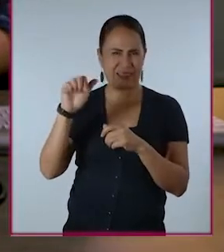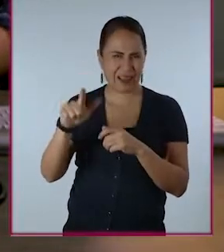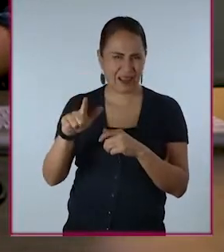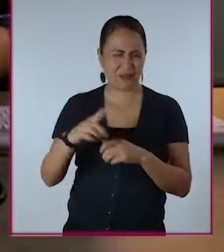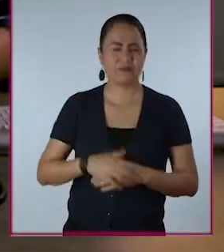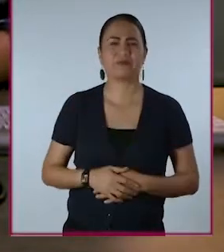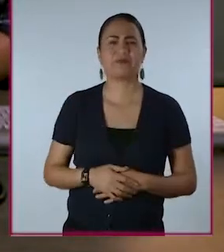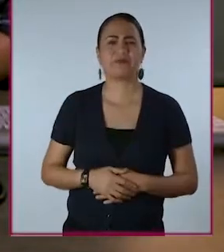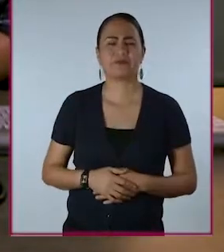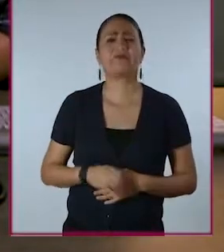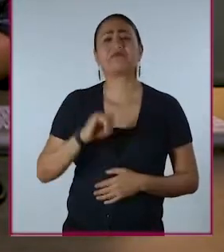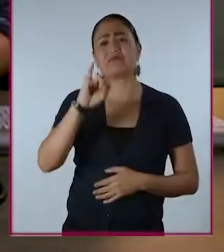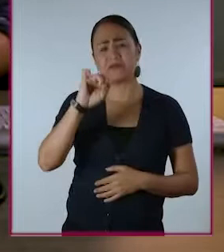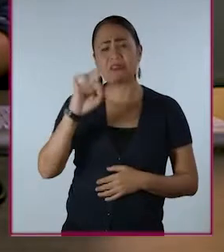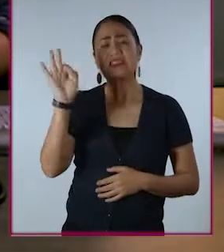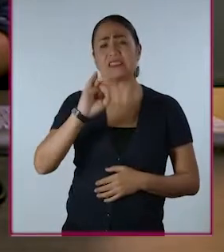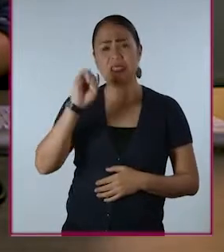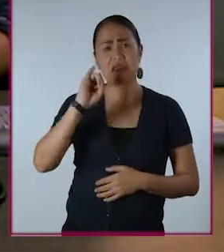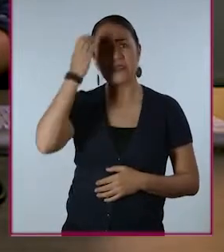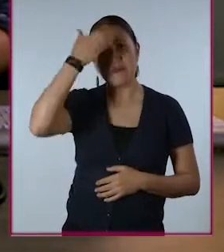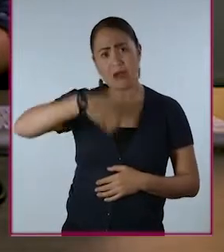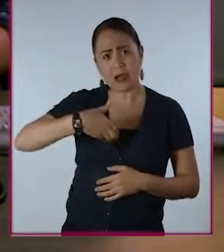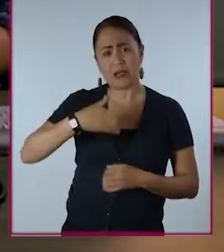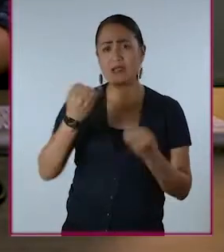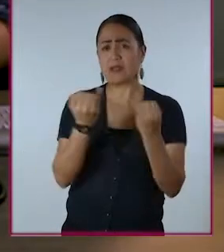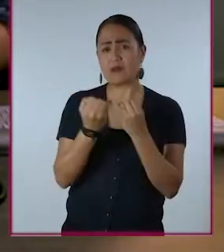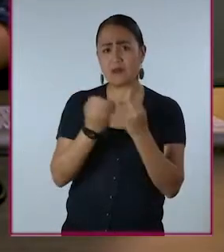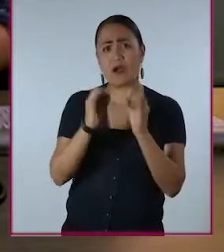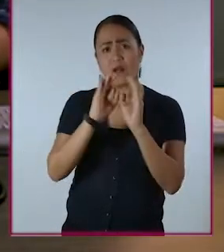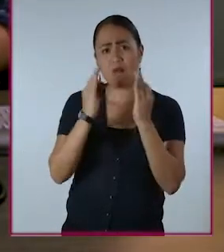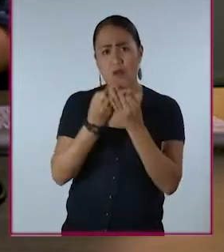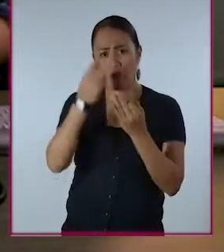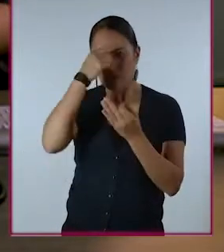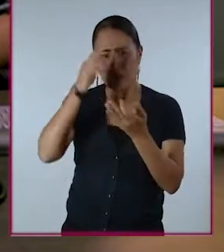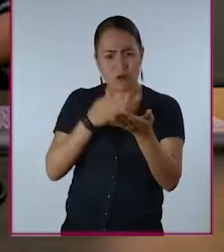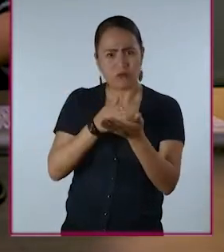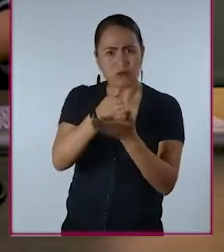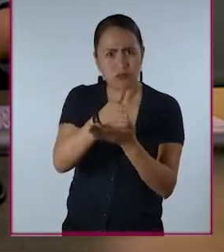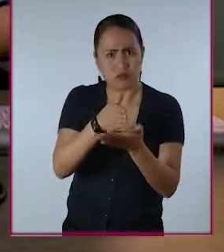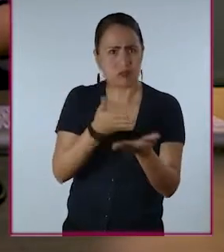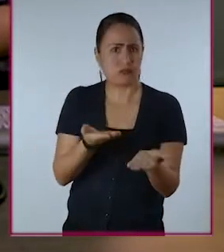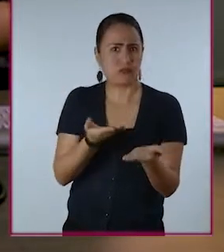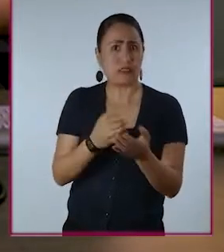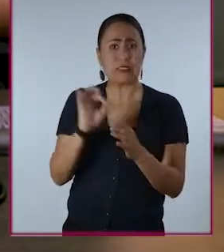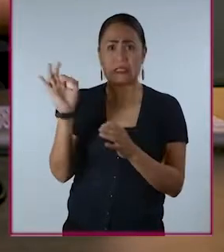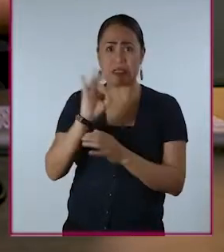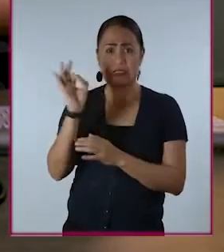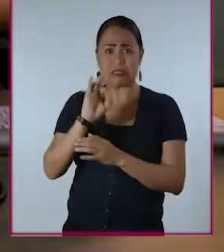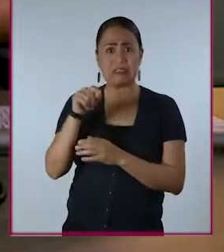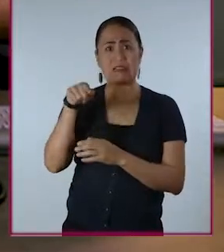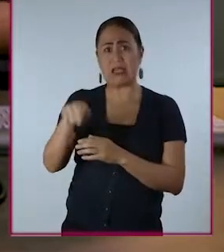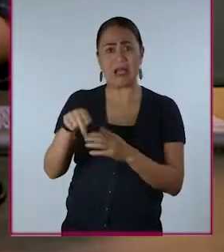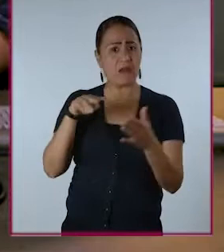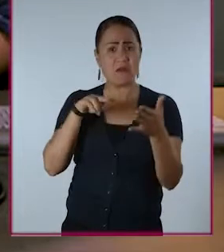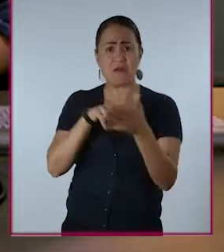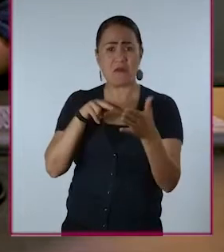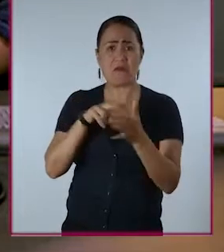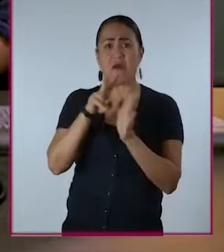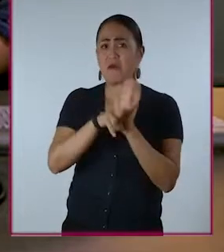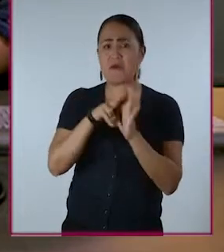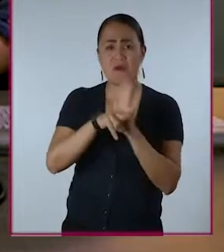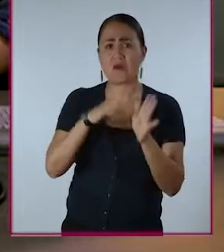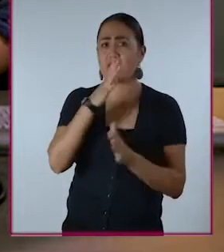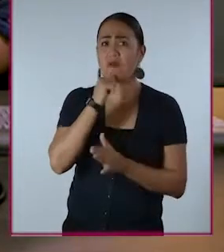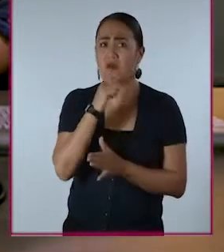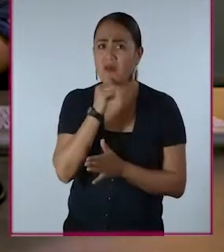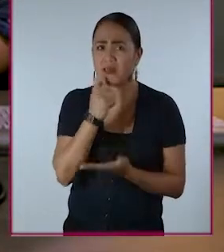¿Qué tal si junto con las imágenes también dejaran de existir las formas de acceder a ellas? De nada serviría quedarnos con lo que ya no se podría reproducir.